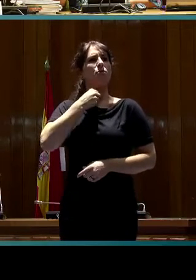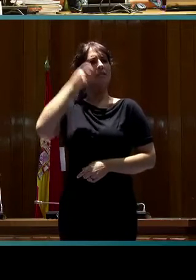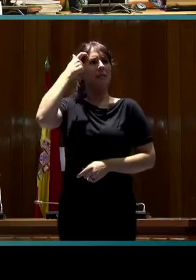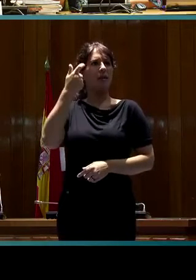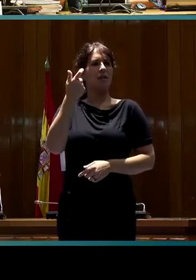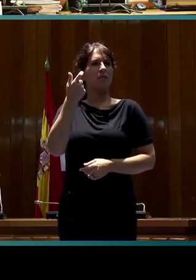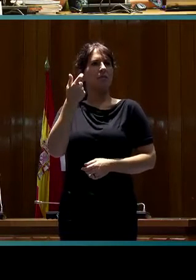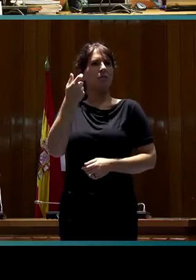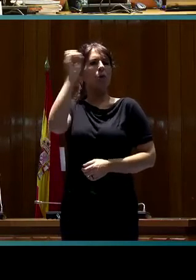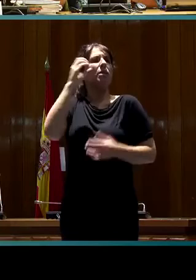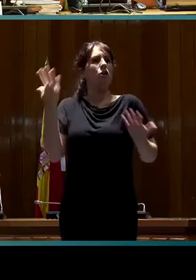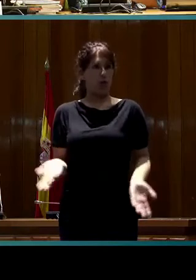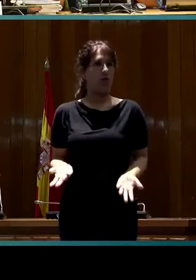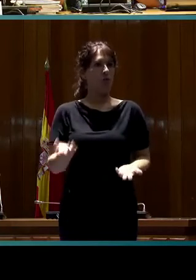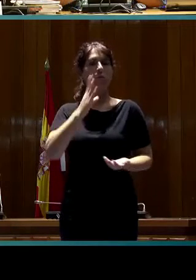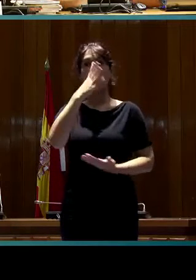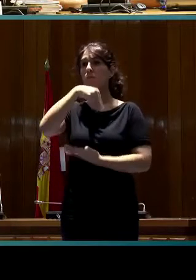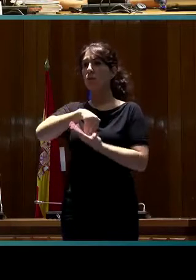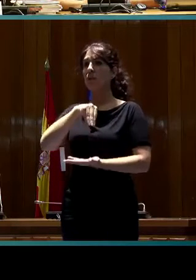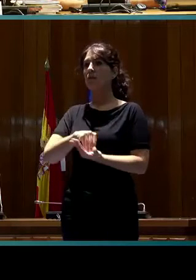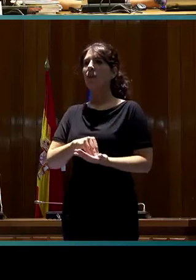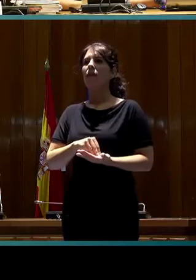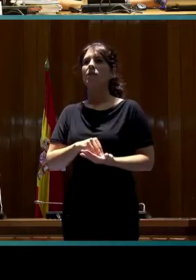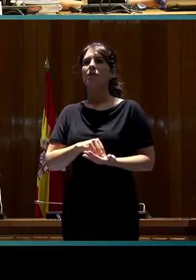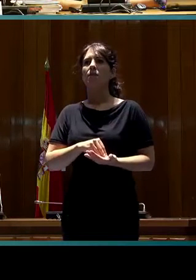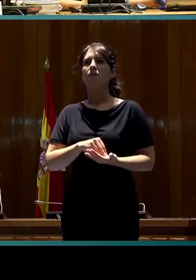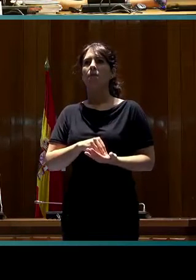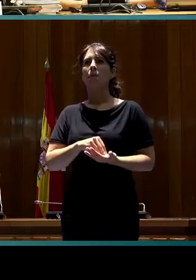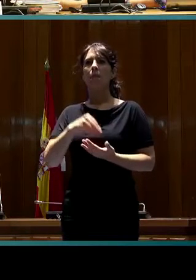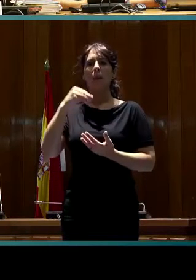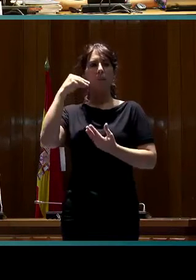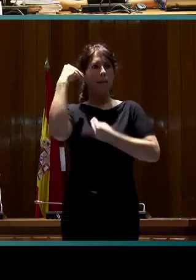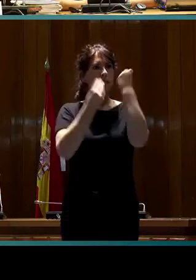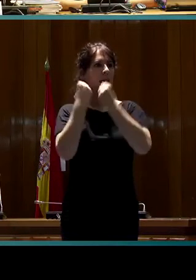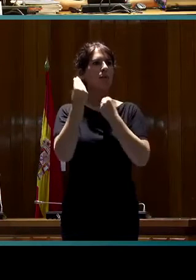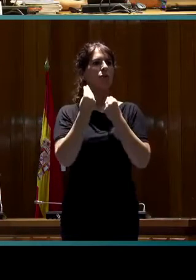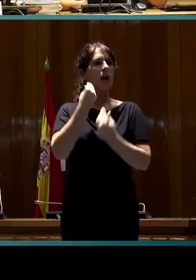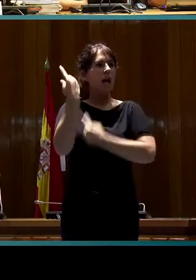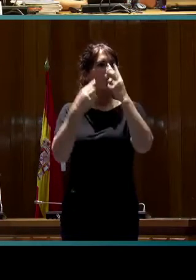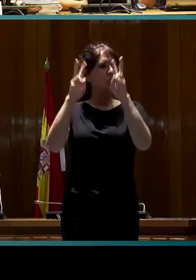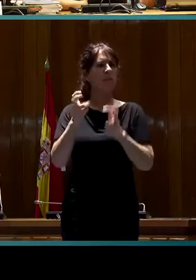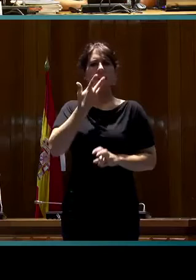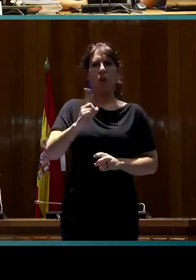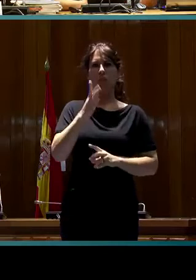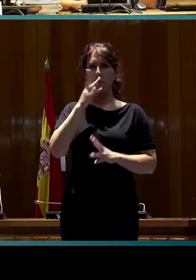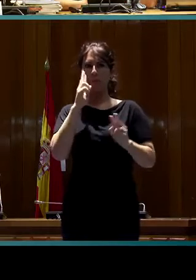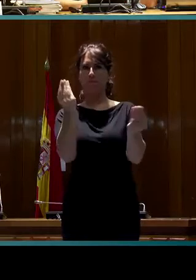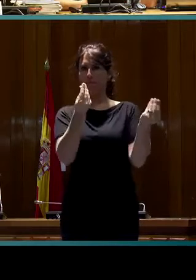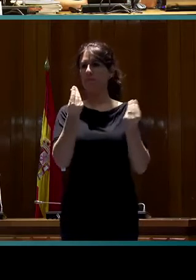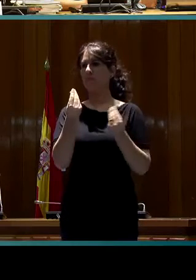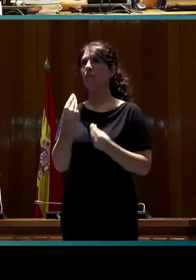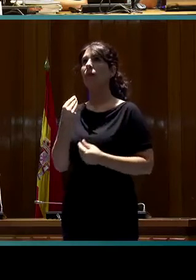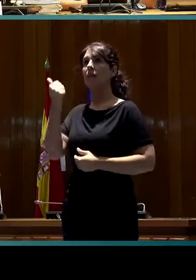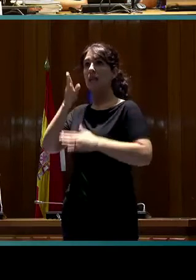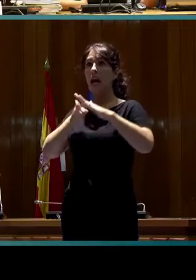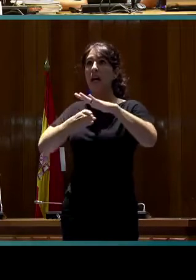nosotros nos quedamos que desconocemos algunos motivos. Las bibliotecas siempre son lugares de acceso